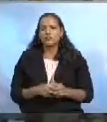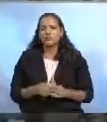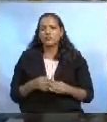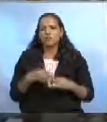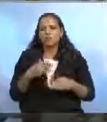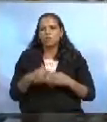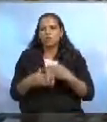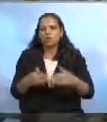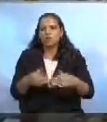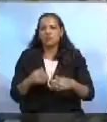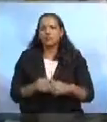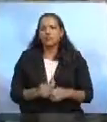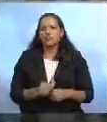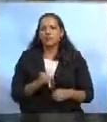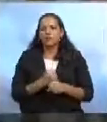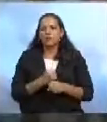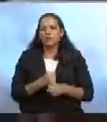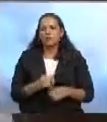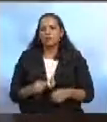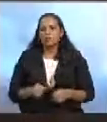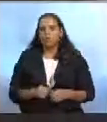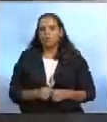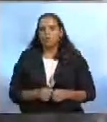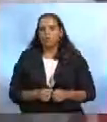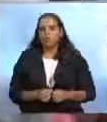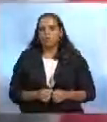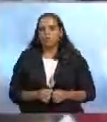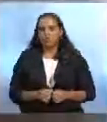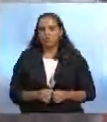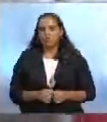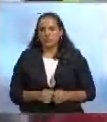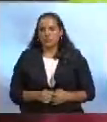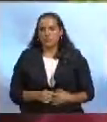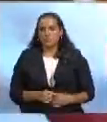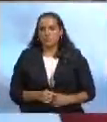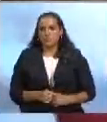avanzando para darle un servicio mejor a la ciudadanía de Esmeralda. Andrea Chere, Telecosta.